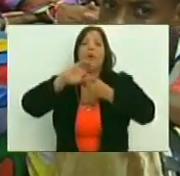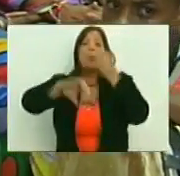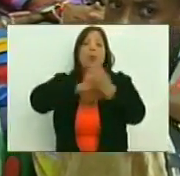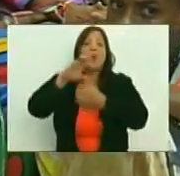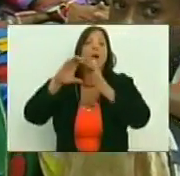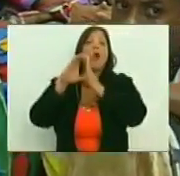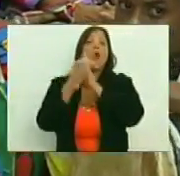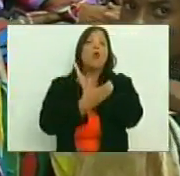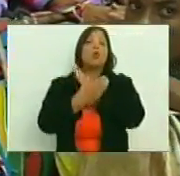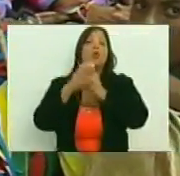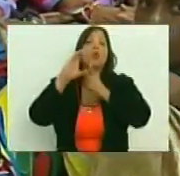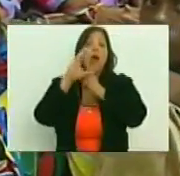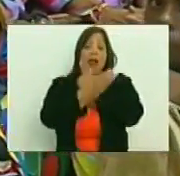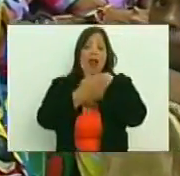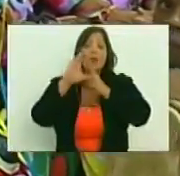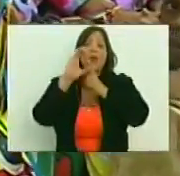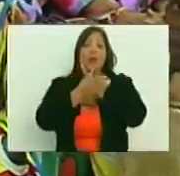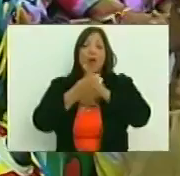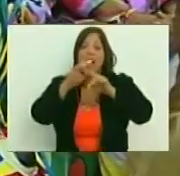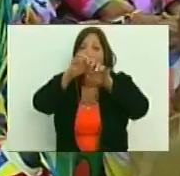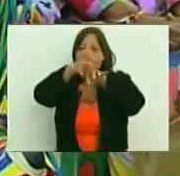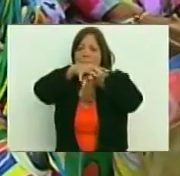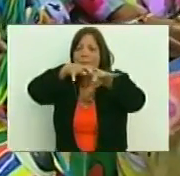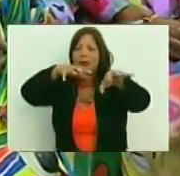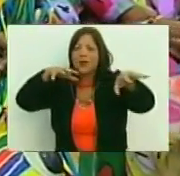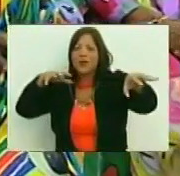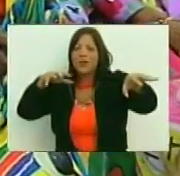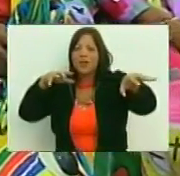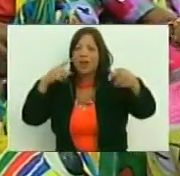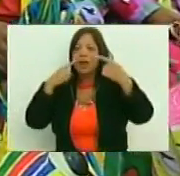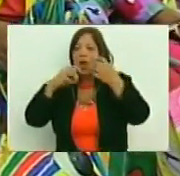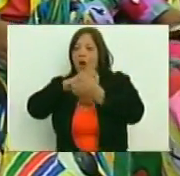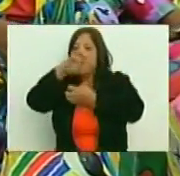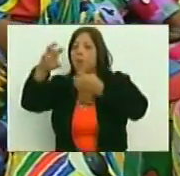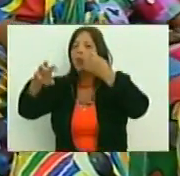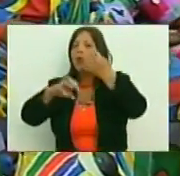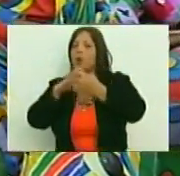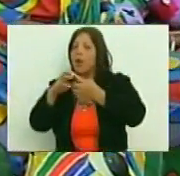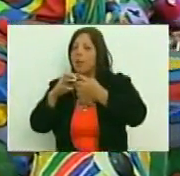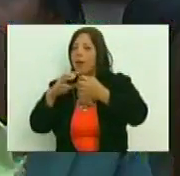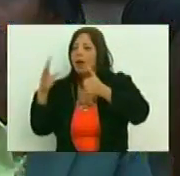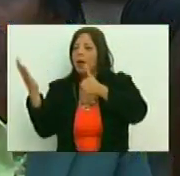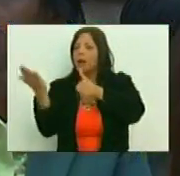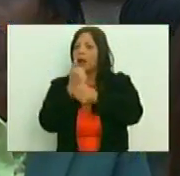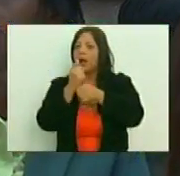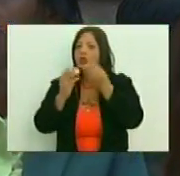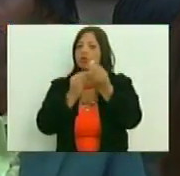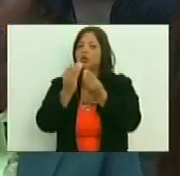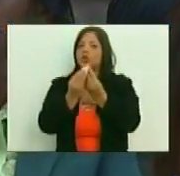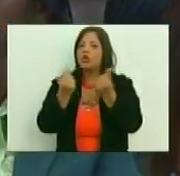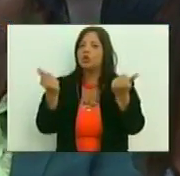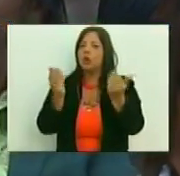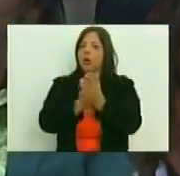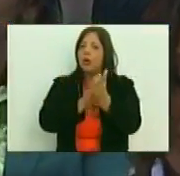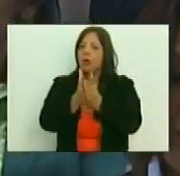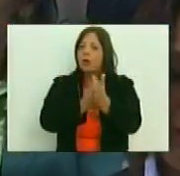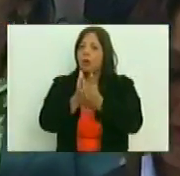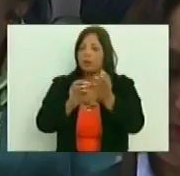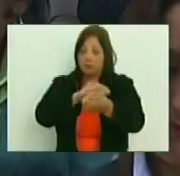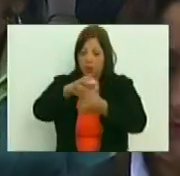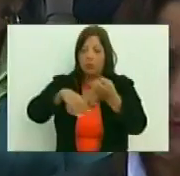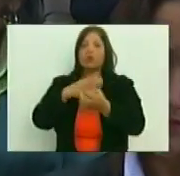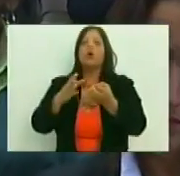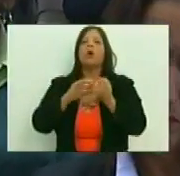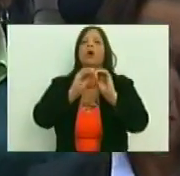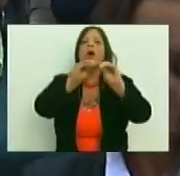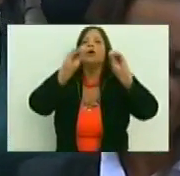cultural tiene que ser visto en lo colectivo como un problema para conseguirle solución. Y allí es donde yo le hago el llamado a